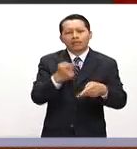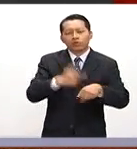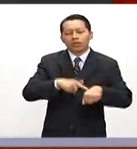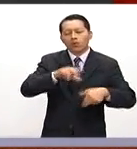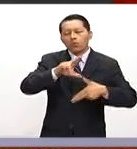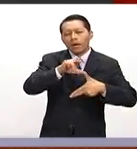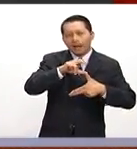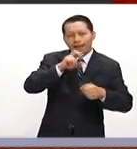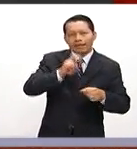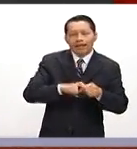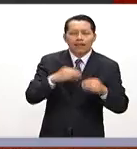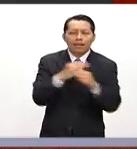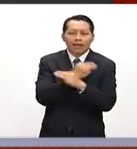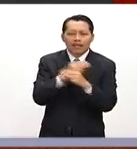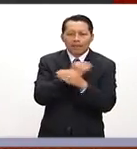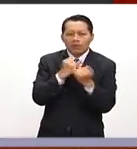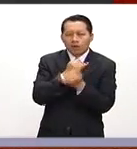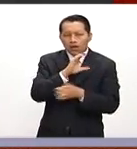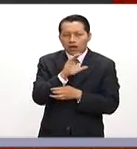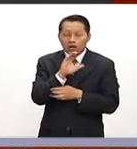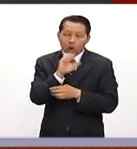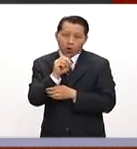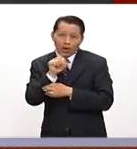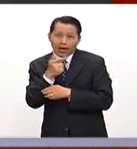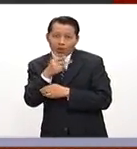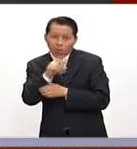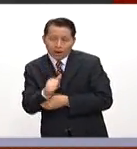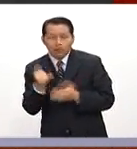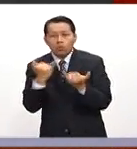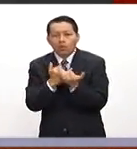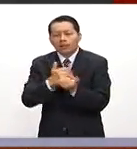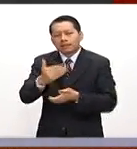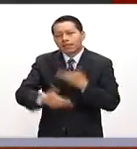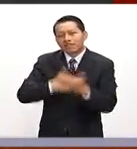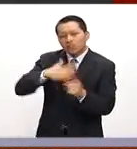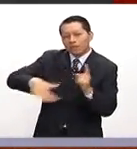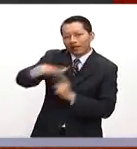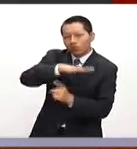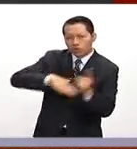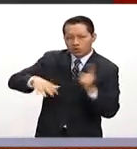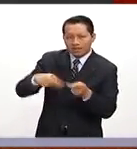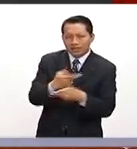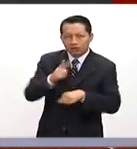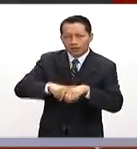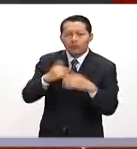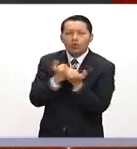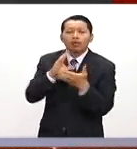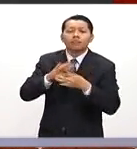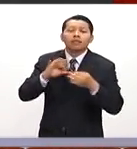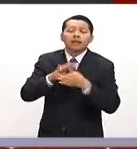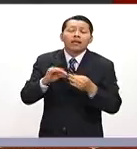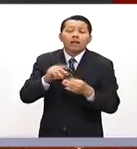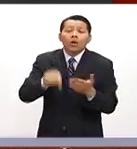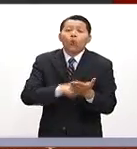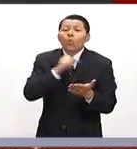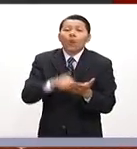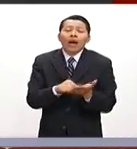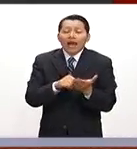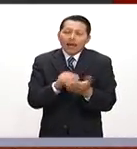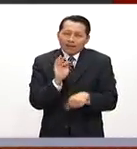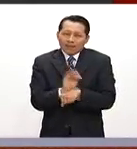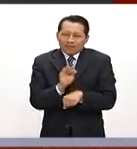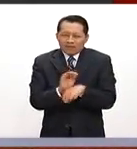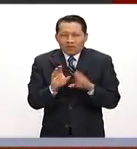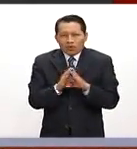de Miami, la CONAGUA y el Servicio Meteorológico Nacional estableció zona de prevención por efectos de la tormenta